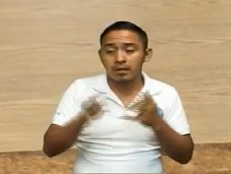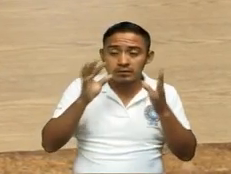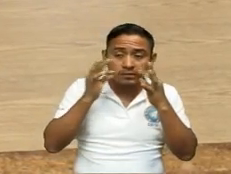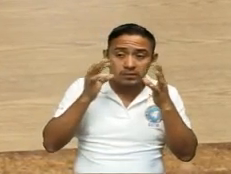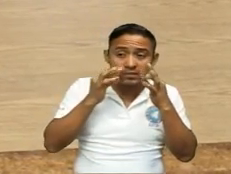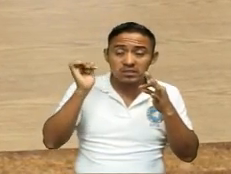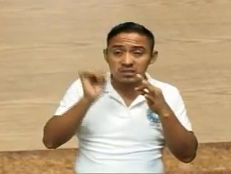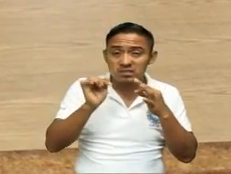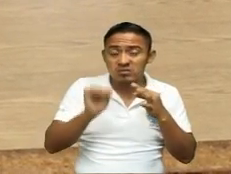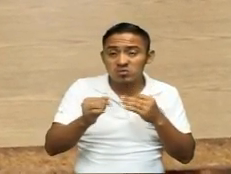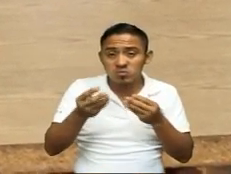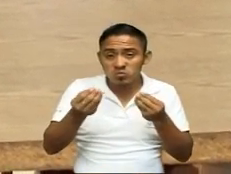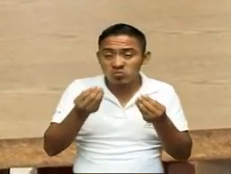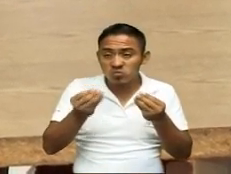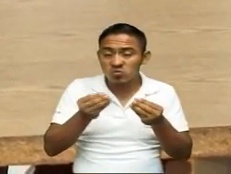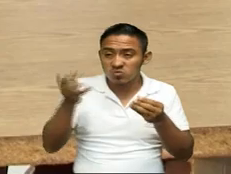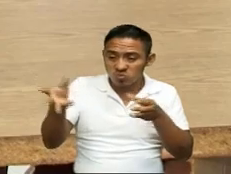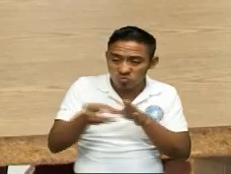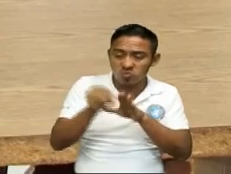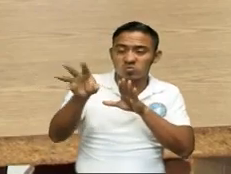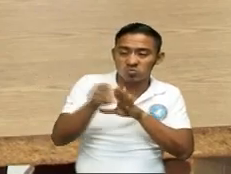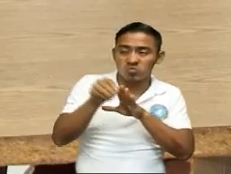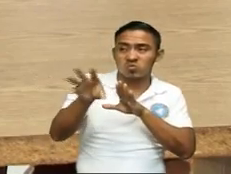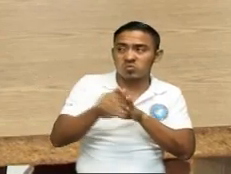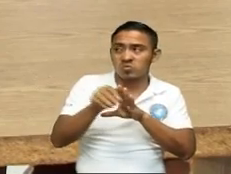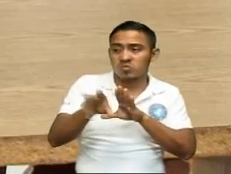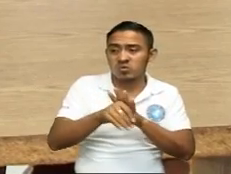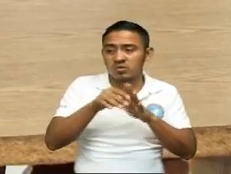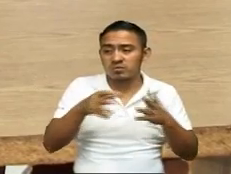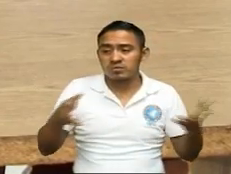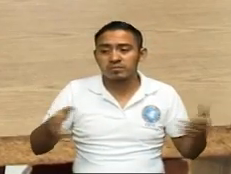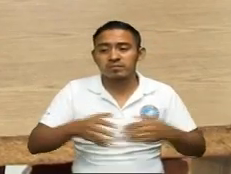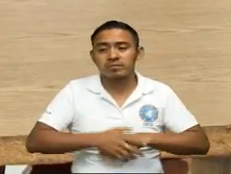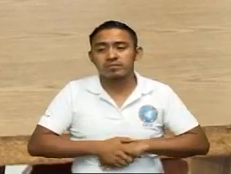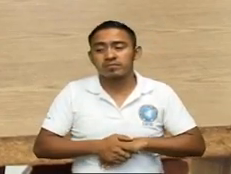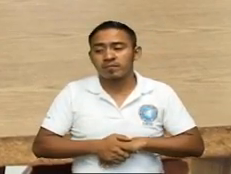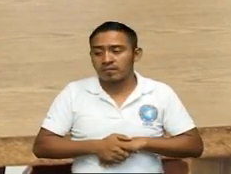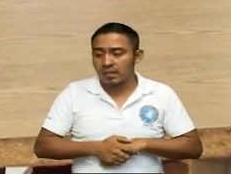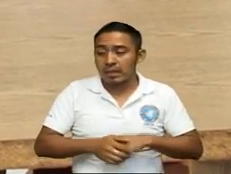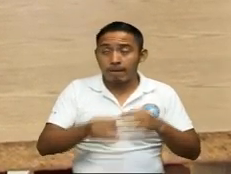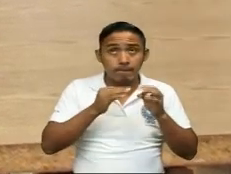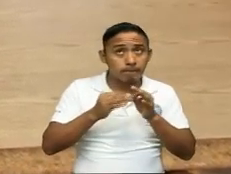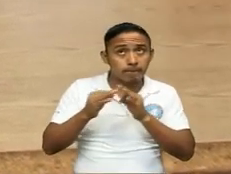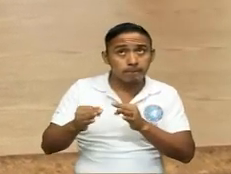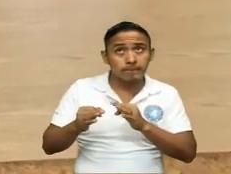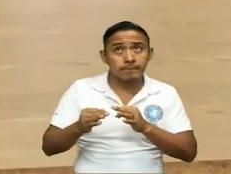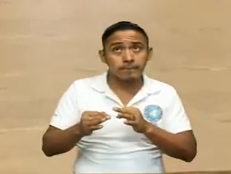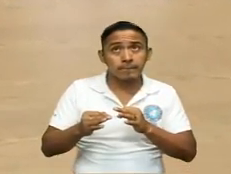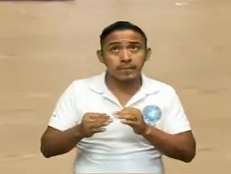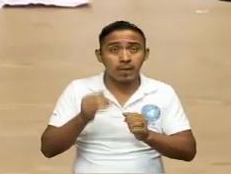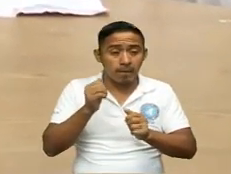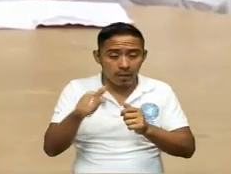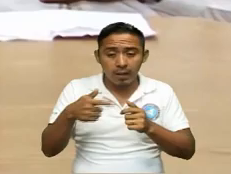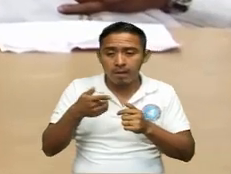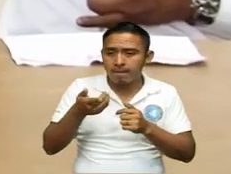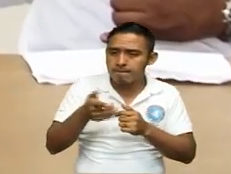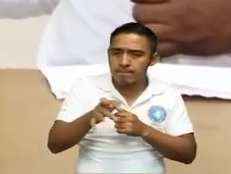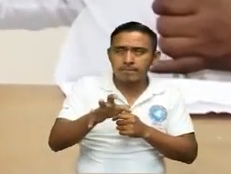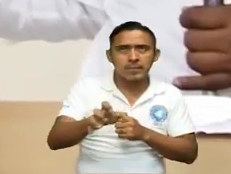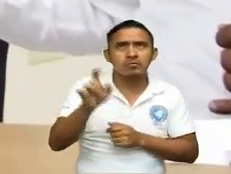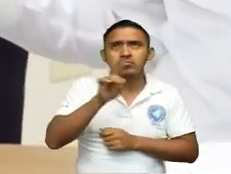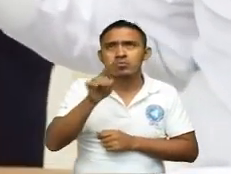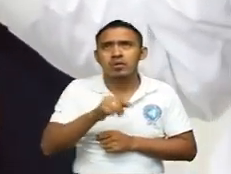son reservorios naturales de las infecciones de estos hongos, ¿ya? No necesariamente tiene que tener lesiones el perrito, pero él lo